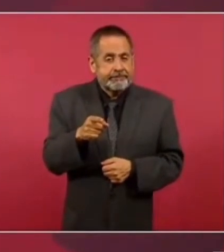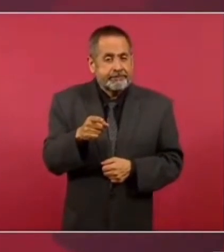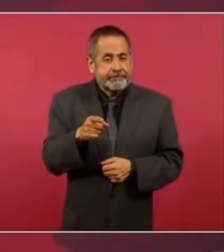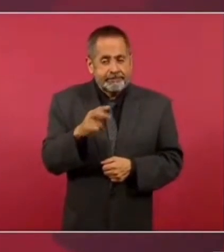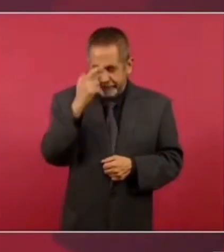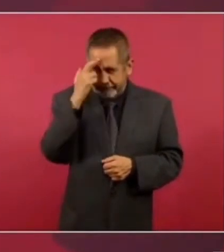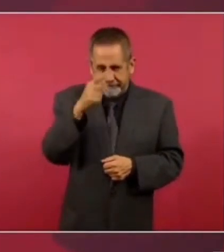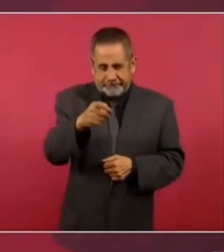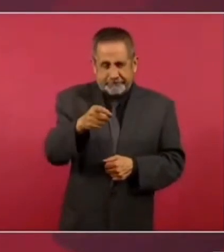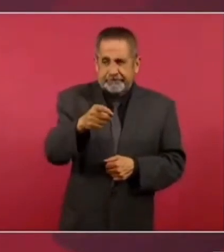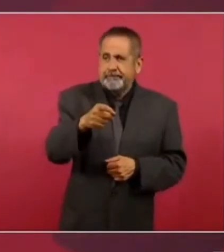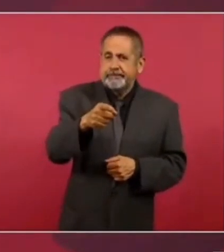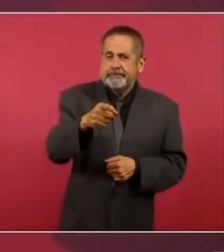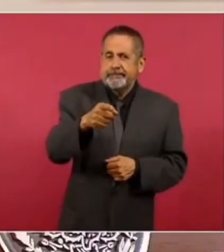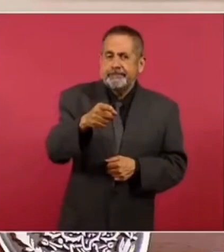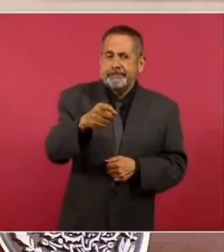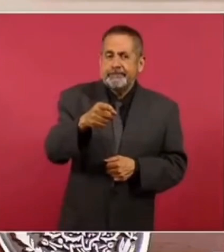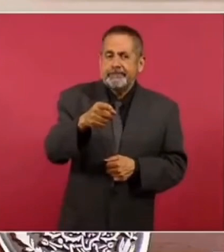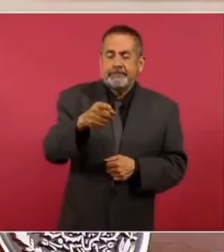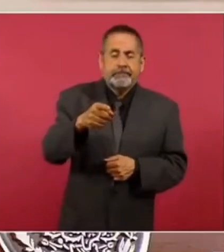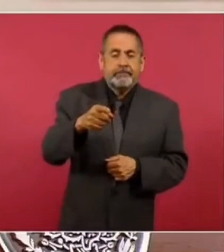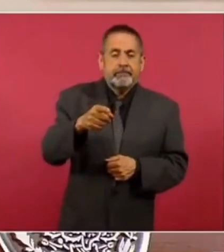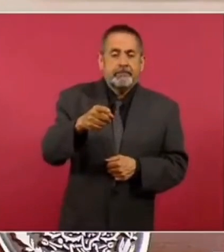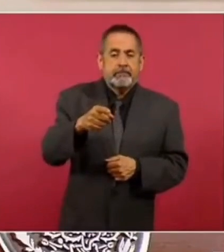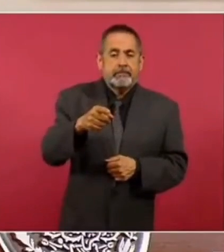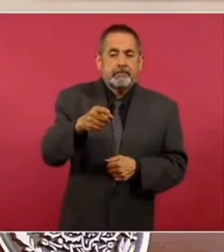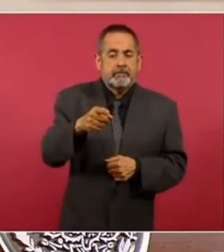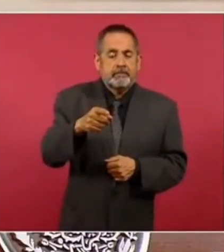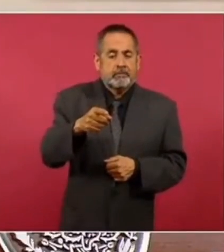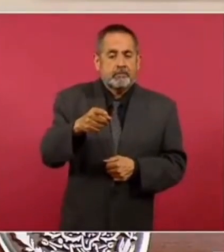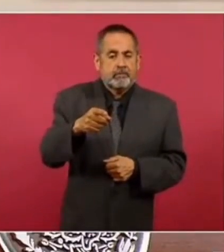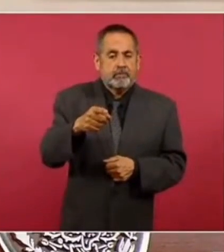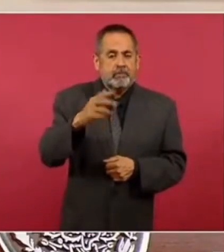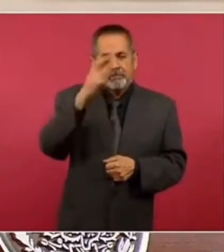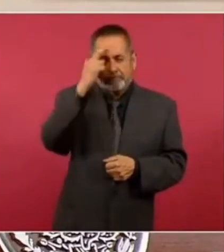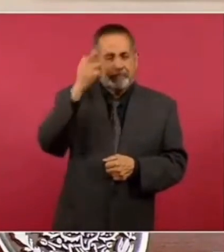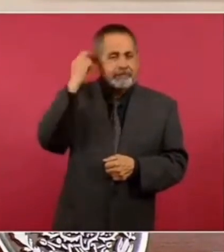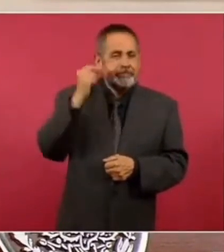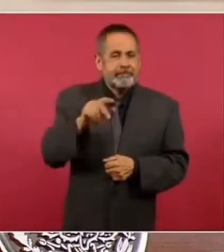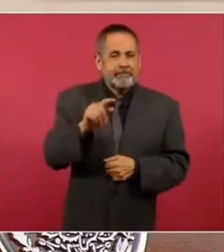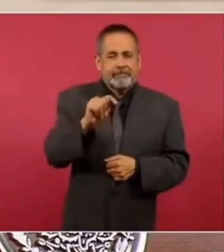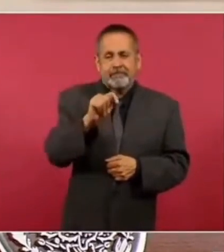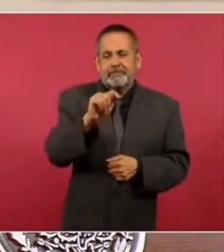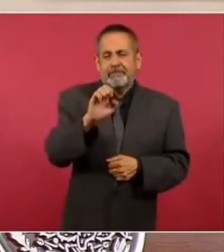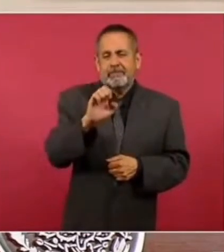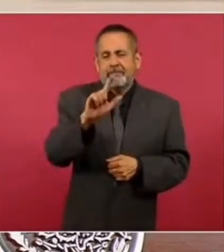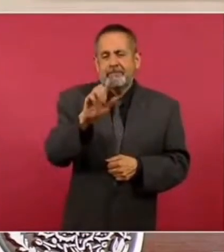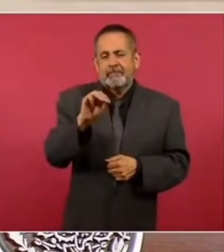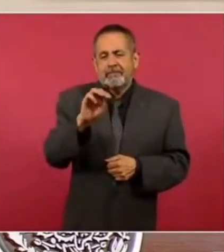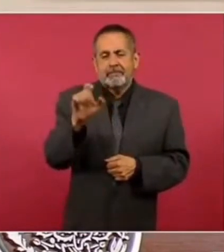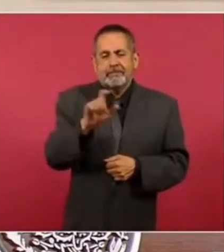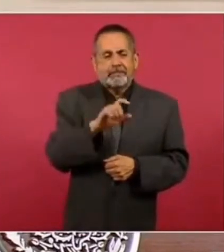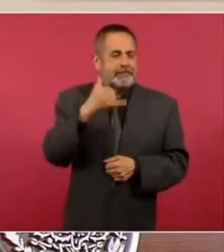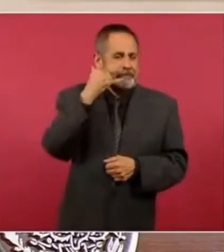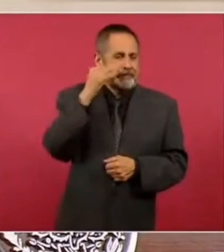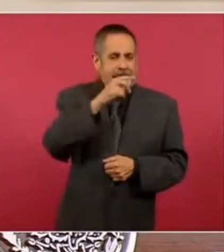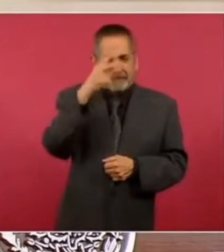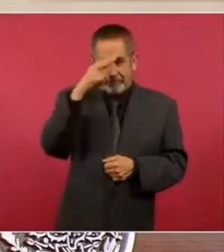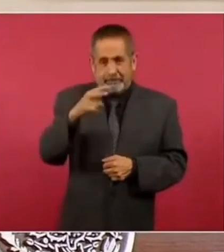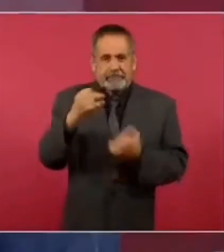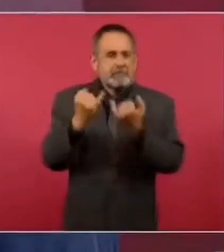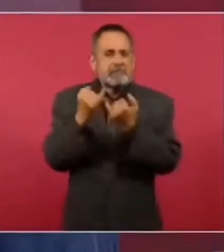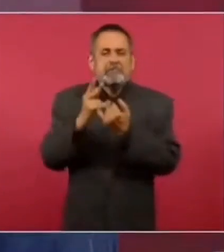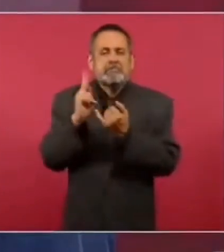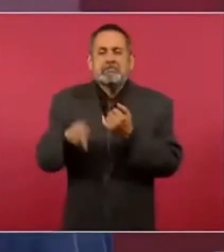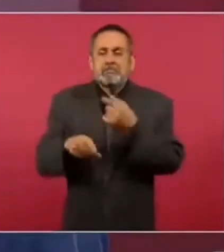Cuando se entregó Teléfonos de México, hubo también una